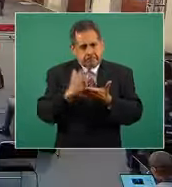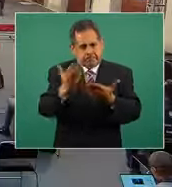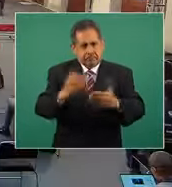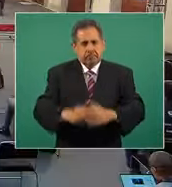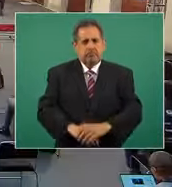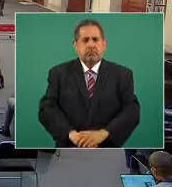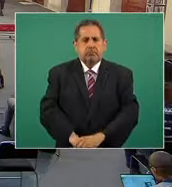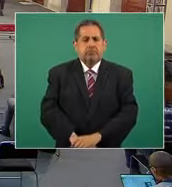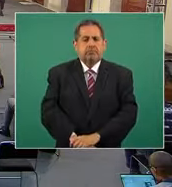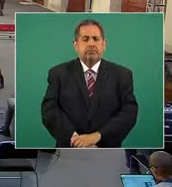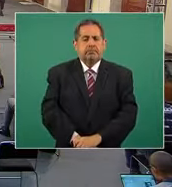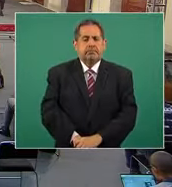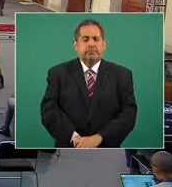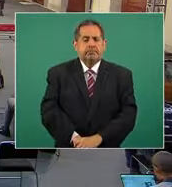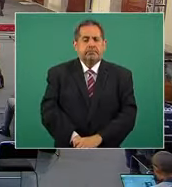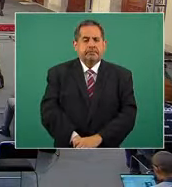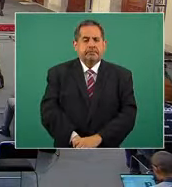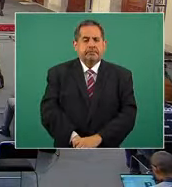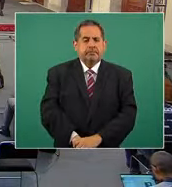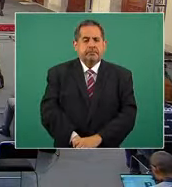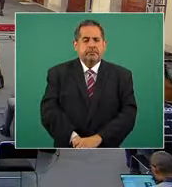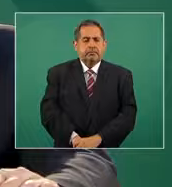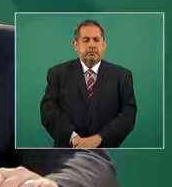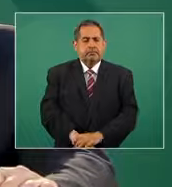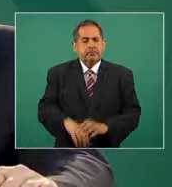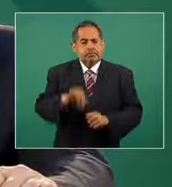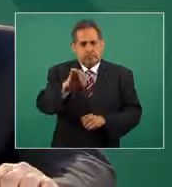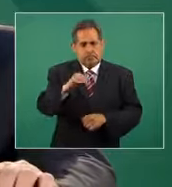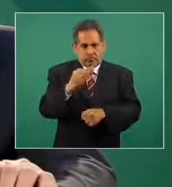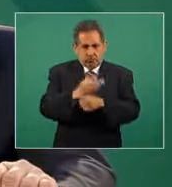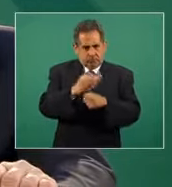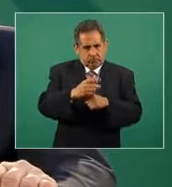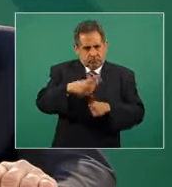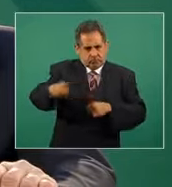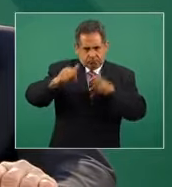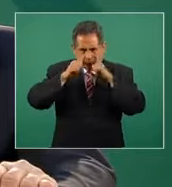Sí. Vamos a que te atiendan ahora mismo.